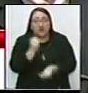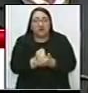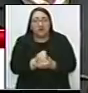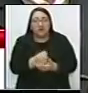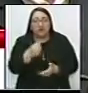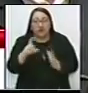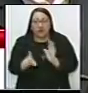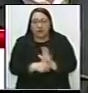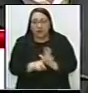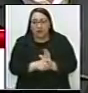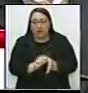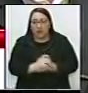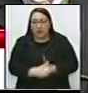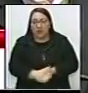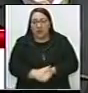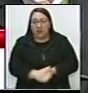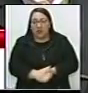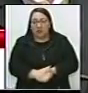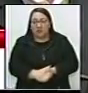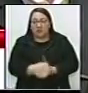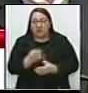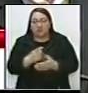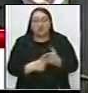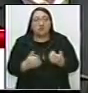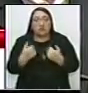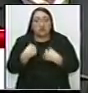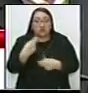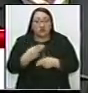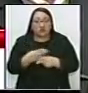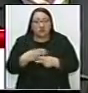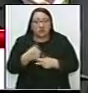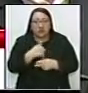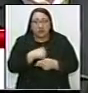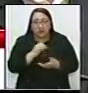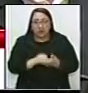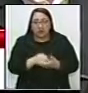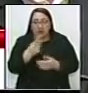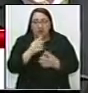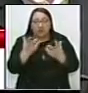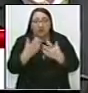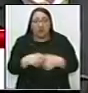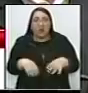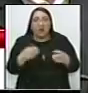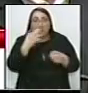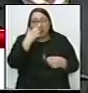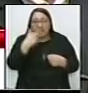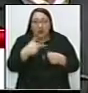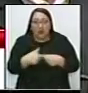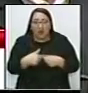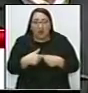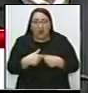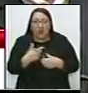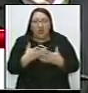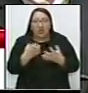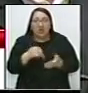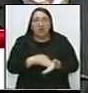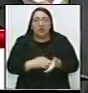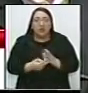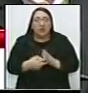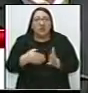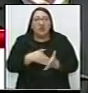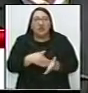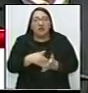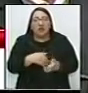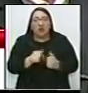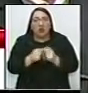leyes que tienen nombre propio para empresas petroleras que lo que hacen es debilitar